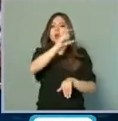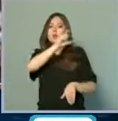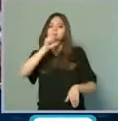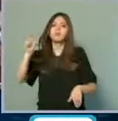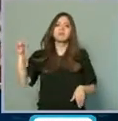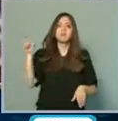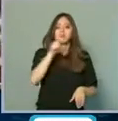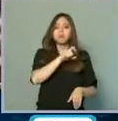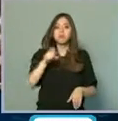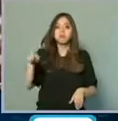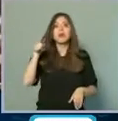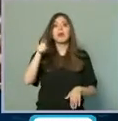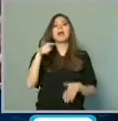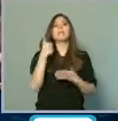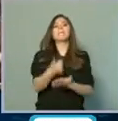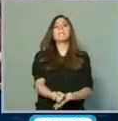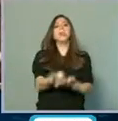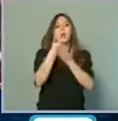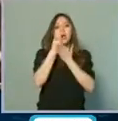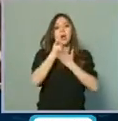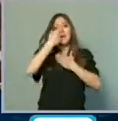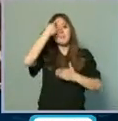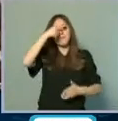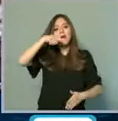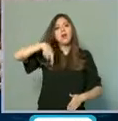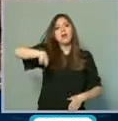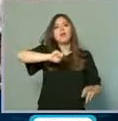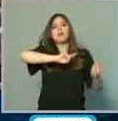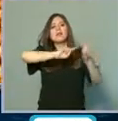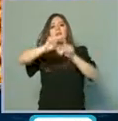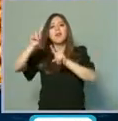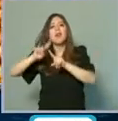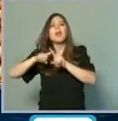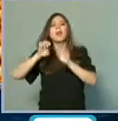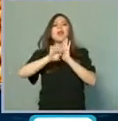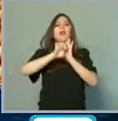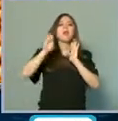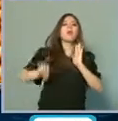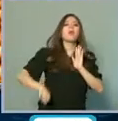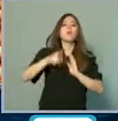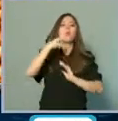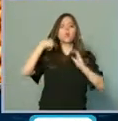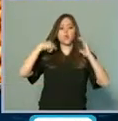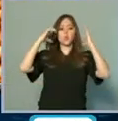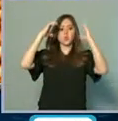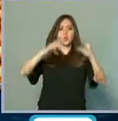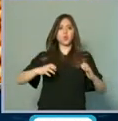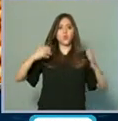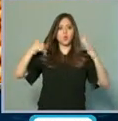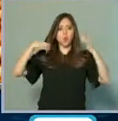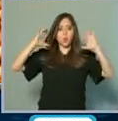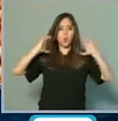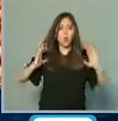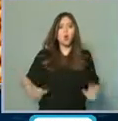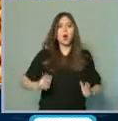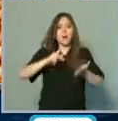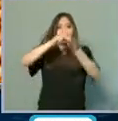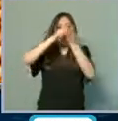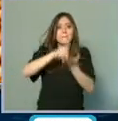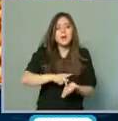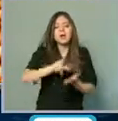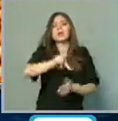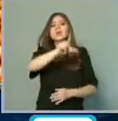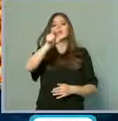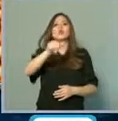pueden ayudarte en gran medida para ciertas circunstancias, ¿no? Si estás cuidando tu peso, si tienes alto el colesterol, para pacientes